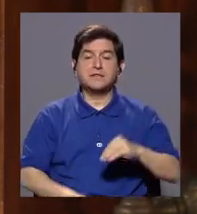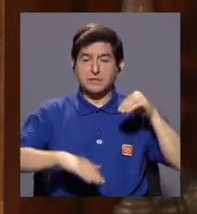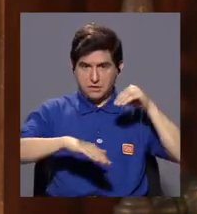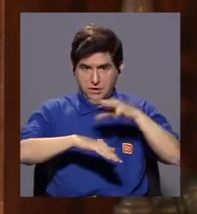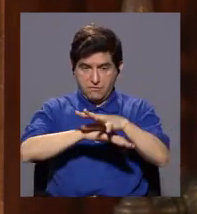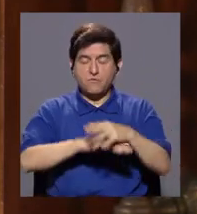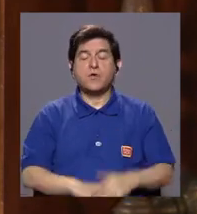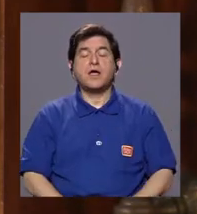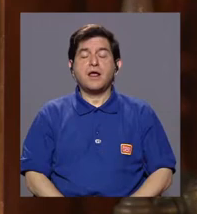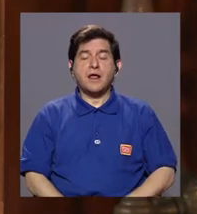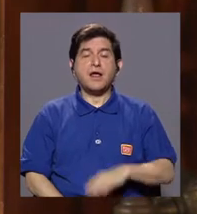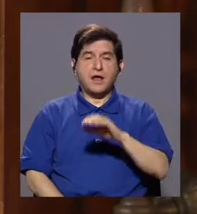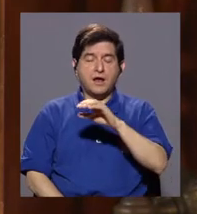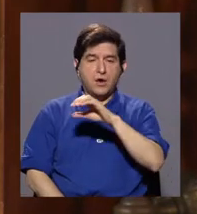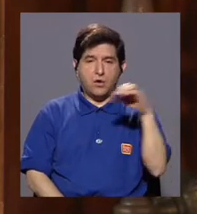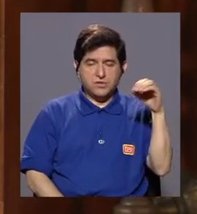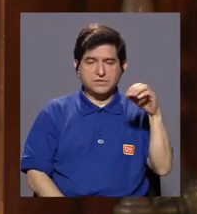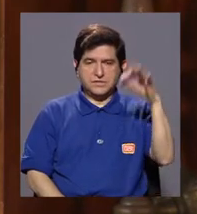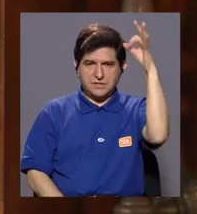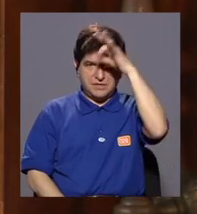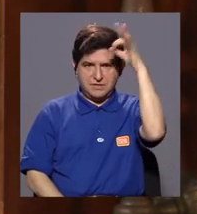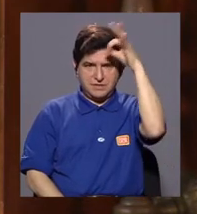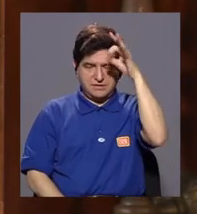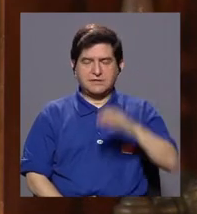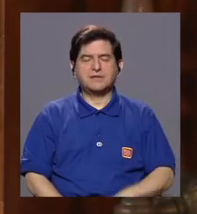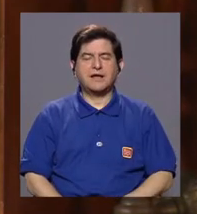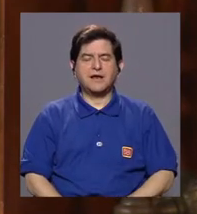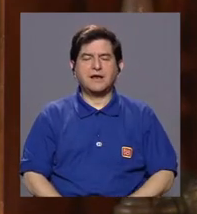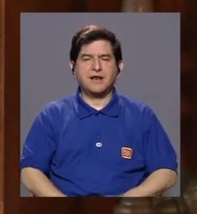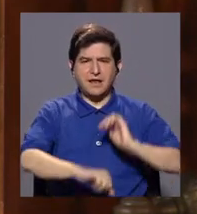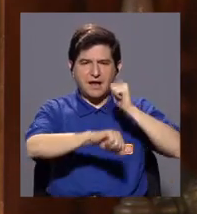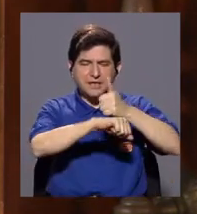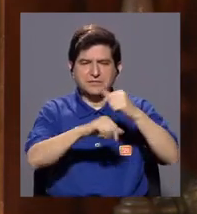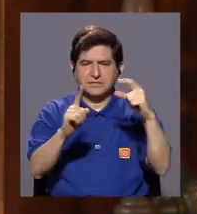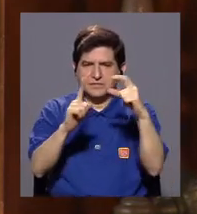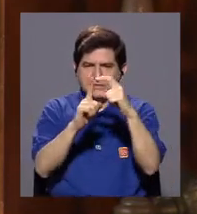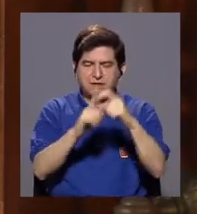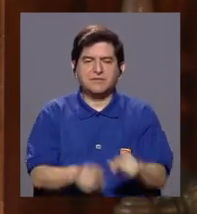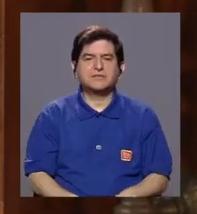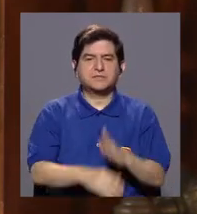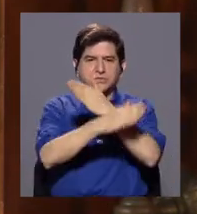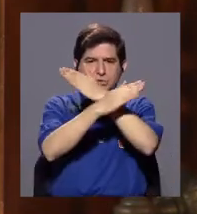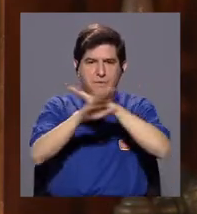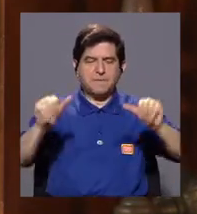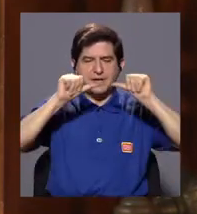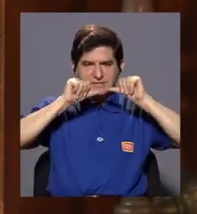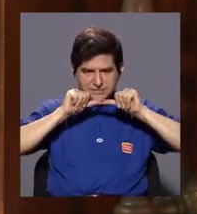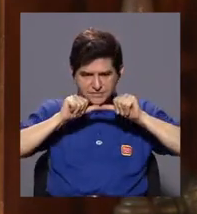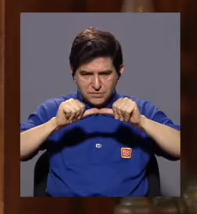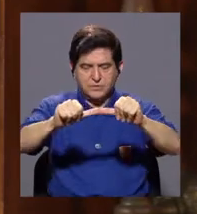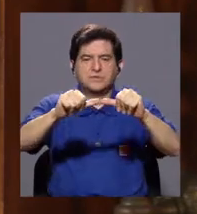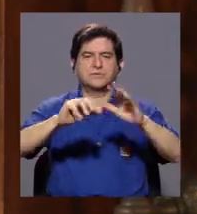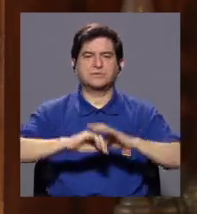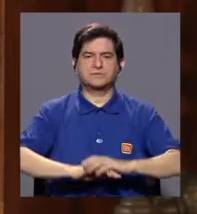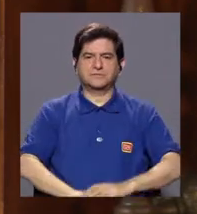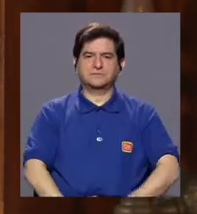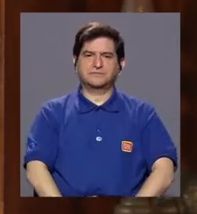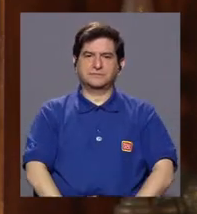filosofía occidental, acuñó el término de paz perpetua.